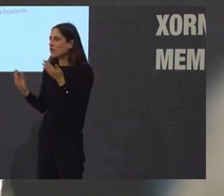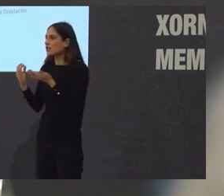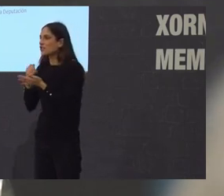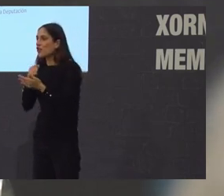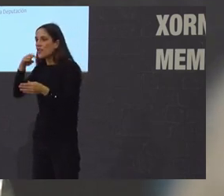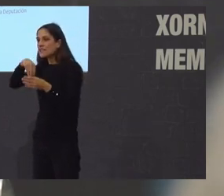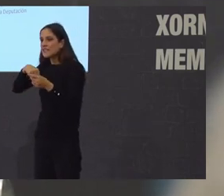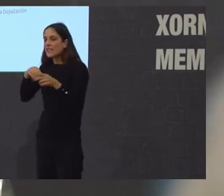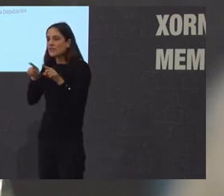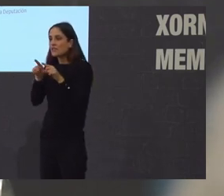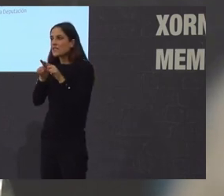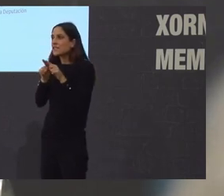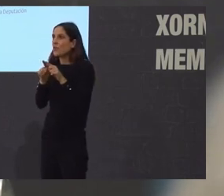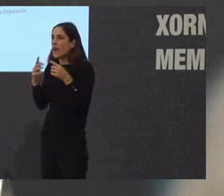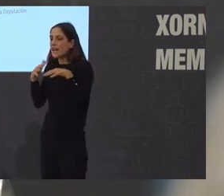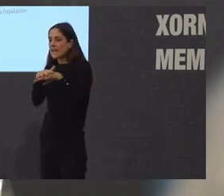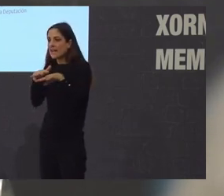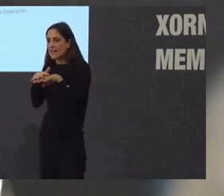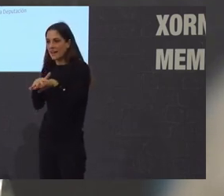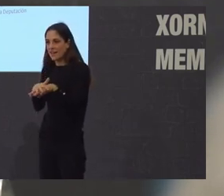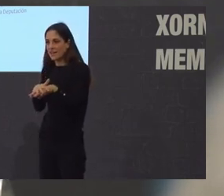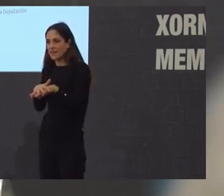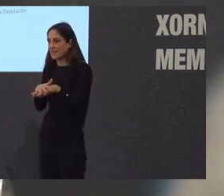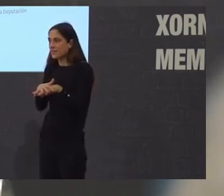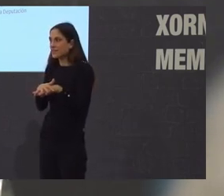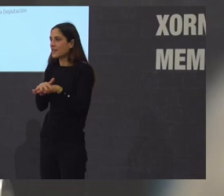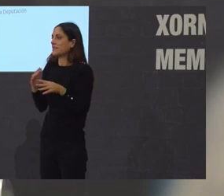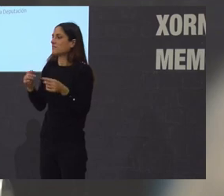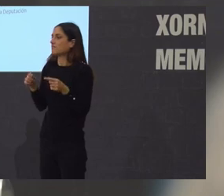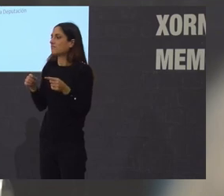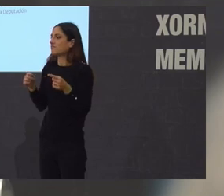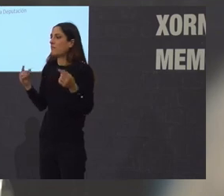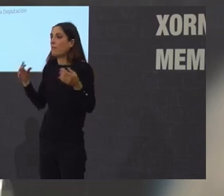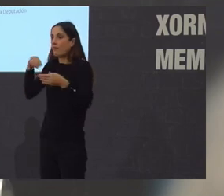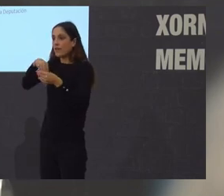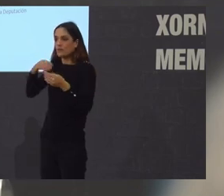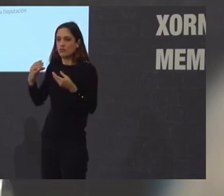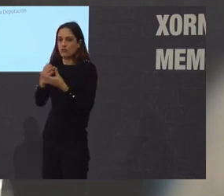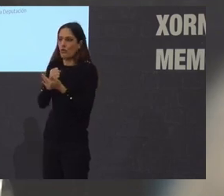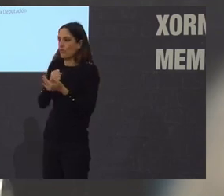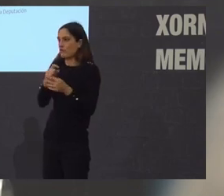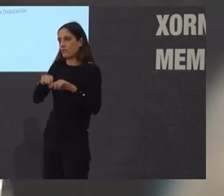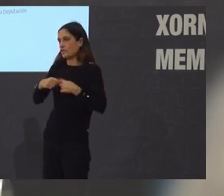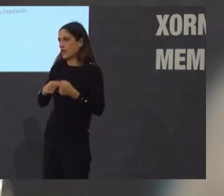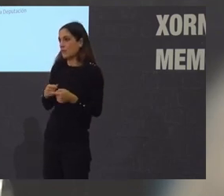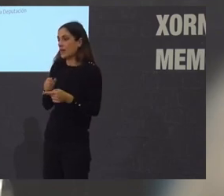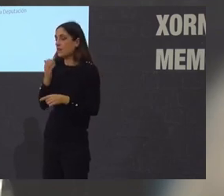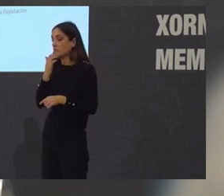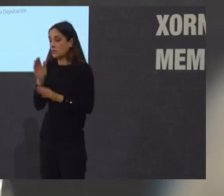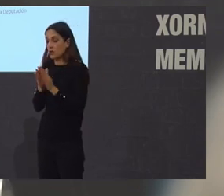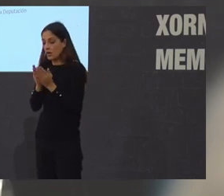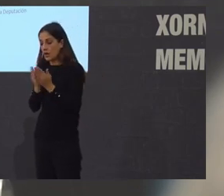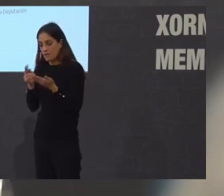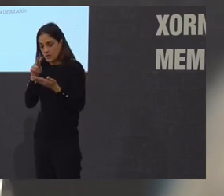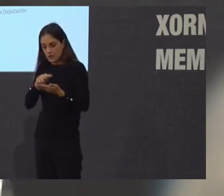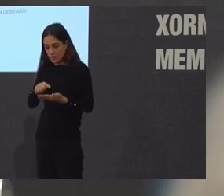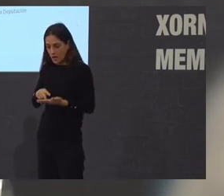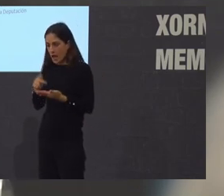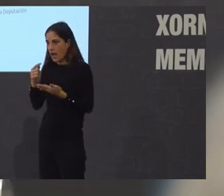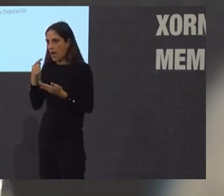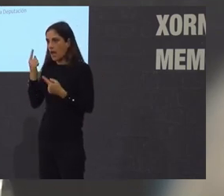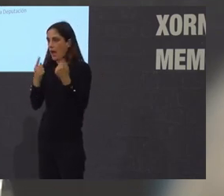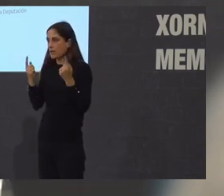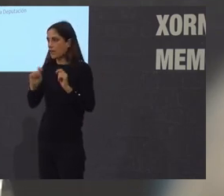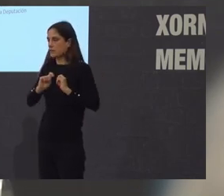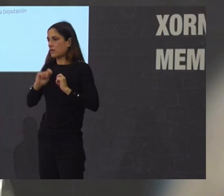claro, tejen una red. De hecho, es una endogamia bastante. Y quien lee el libro a veces se puede perder porque los libros, los nombres están repetidos y por eso muchas